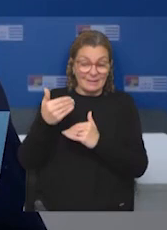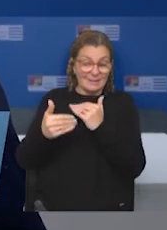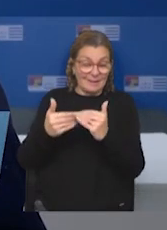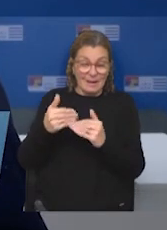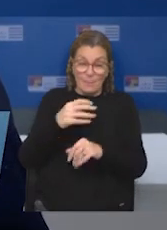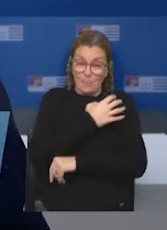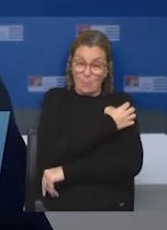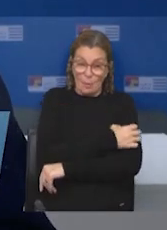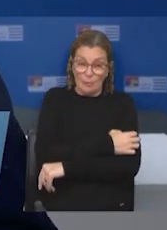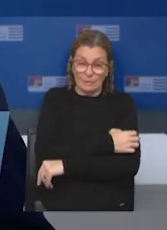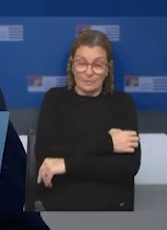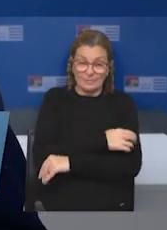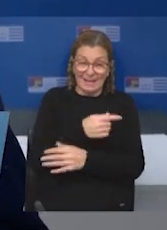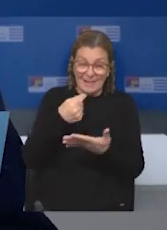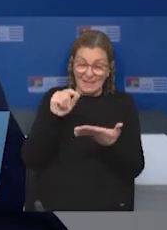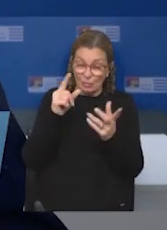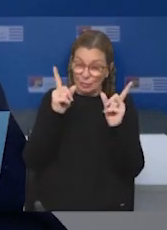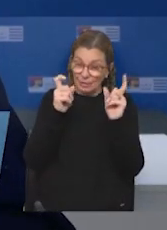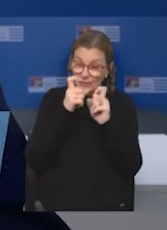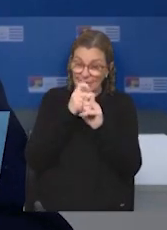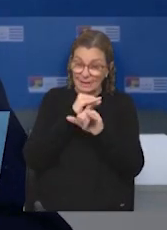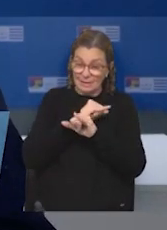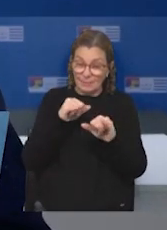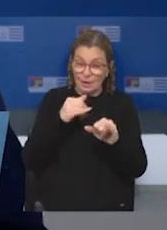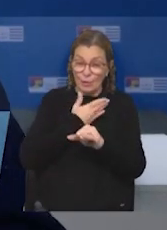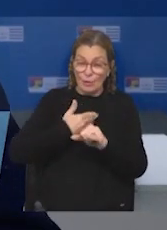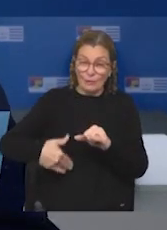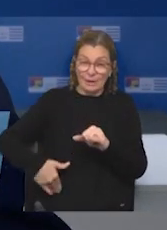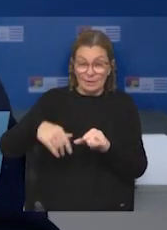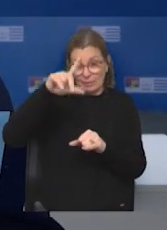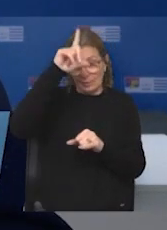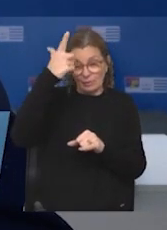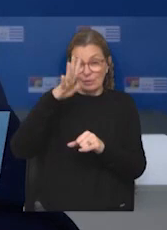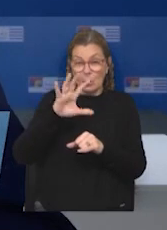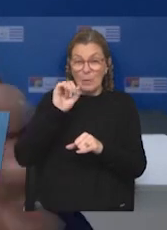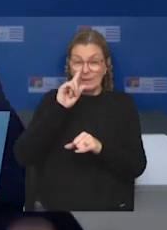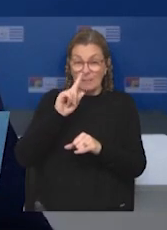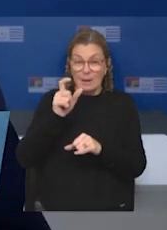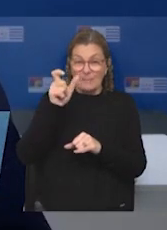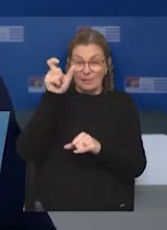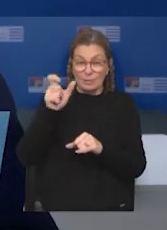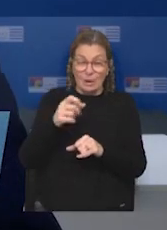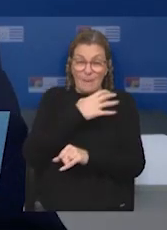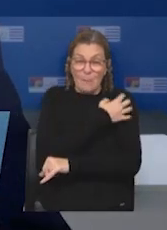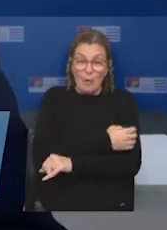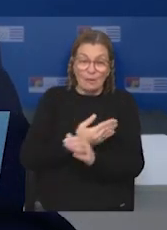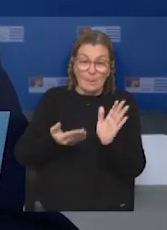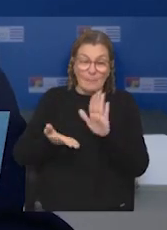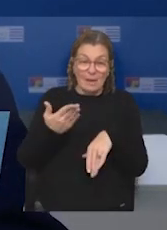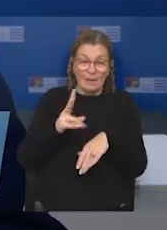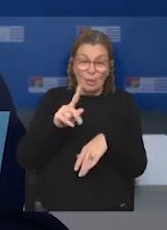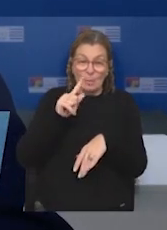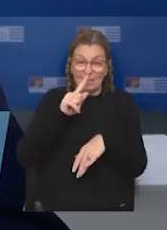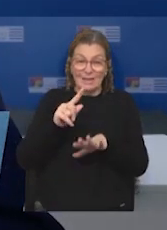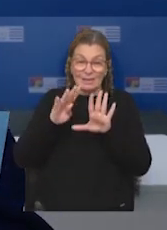esa pobreza el dato duro es que terminado el gobierno la calle va a haber 50,000 pobres más que en el año 2019 y muchos de